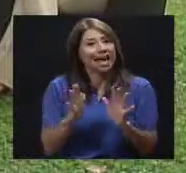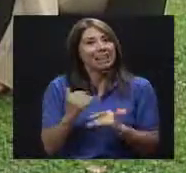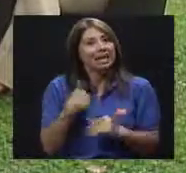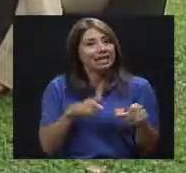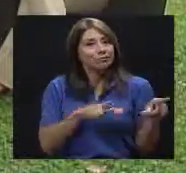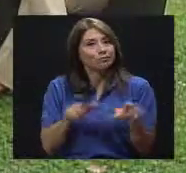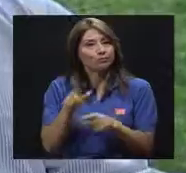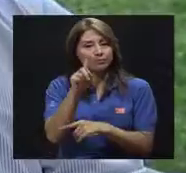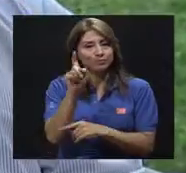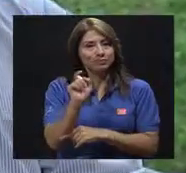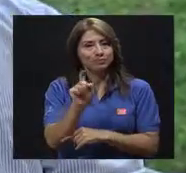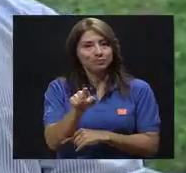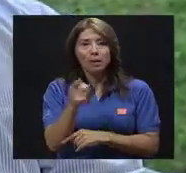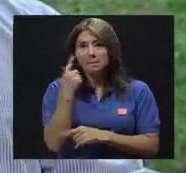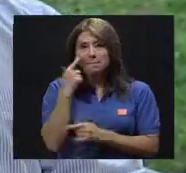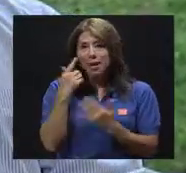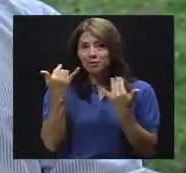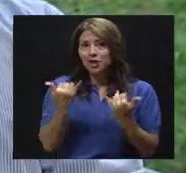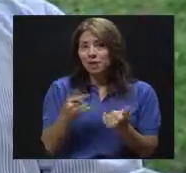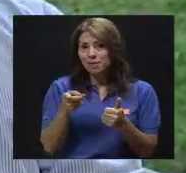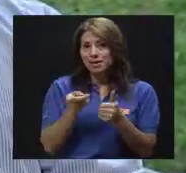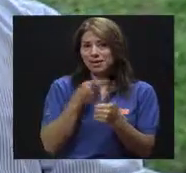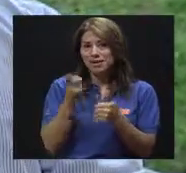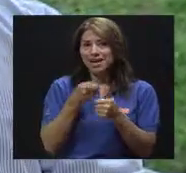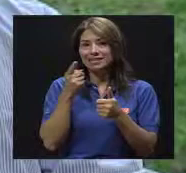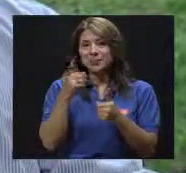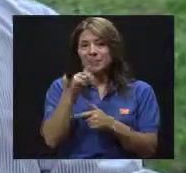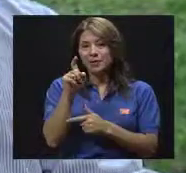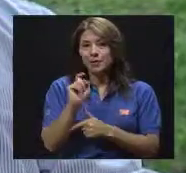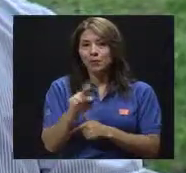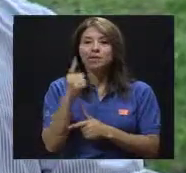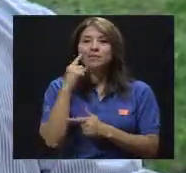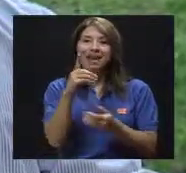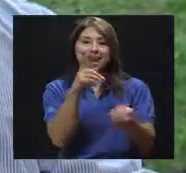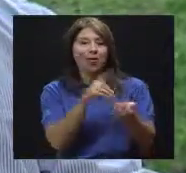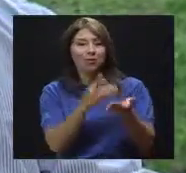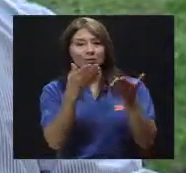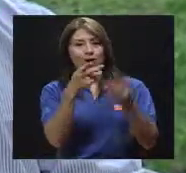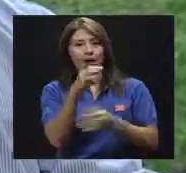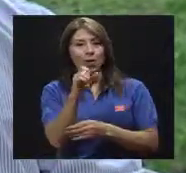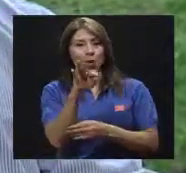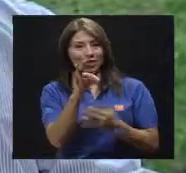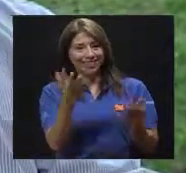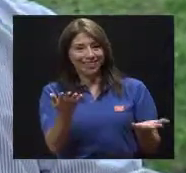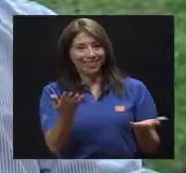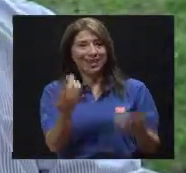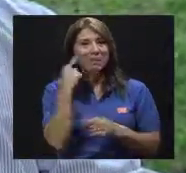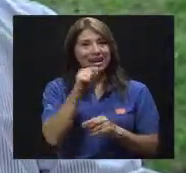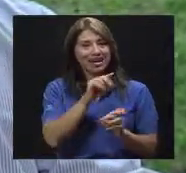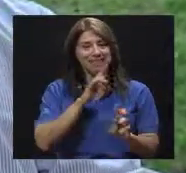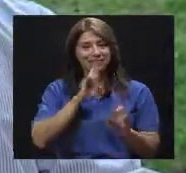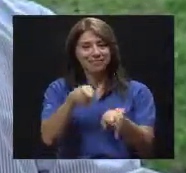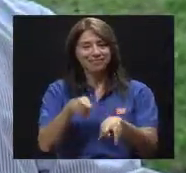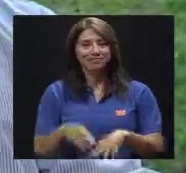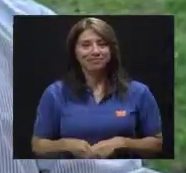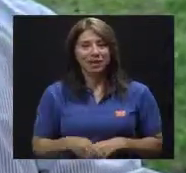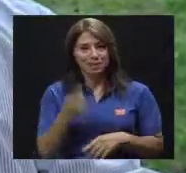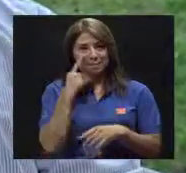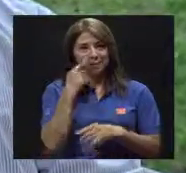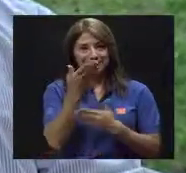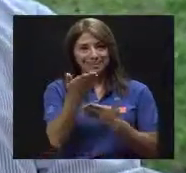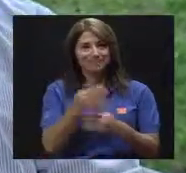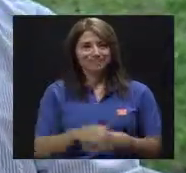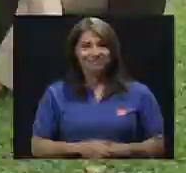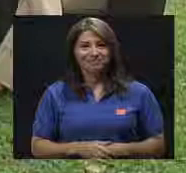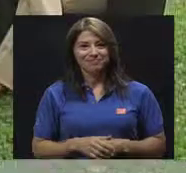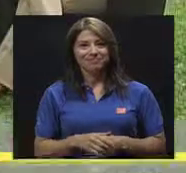consultita preparada. Y veamos ahora las primeras preguntas que nos hicieron para la doctora Hall y para que ella nos pueda responder. Véanlas